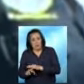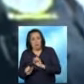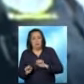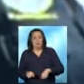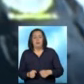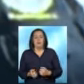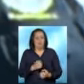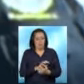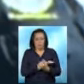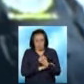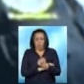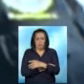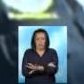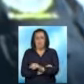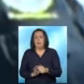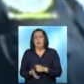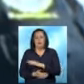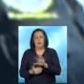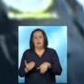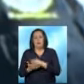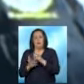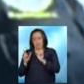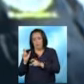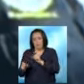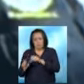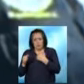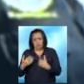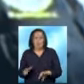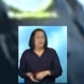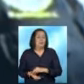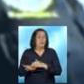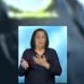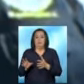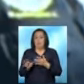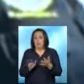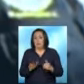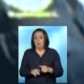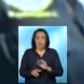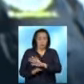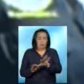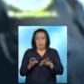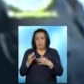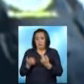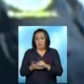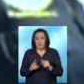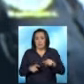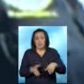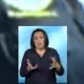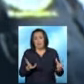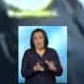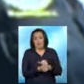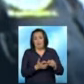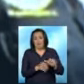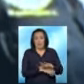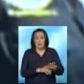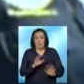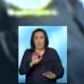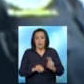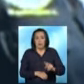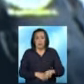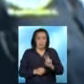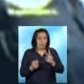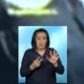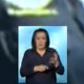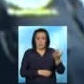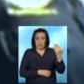deseamos mucha fuerza a ella y a todas las personas que han perdido a sus familiares en esta tragedia en nuestro país. Son las 12:27.